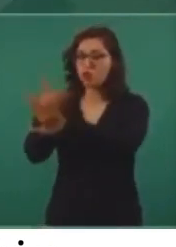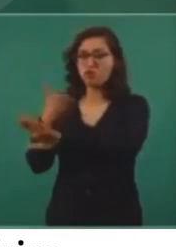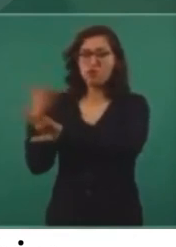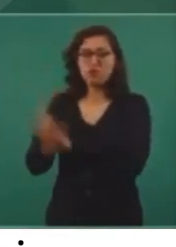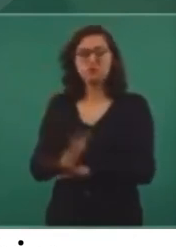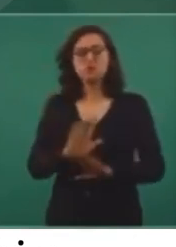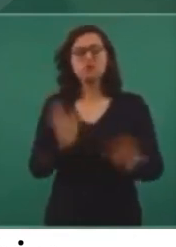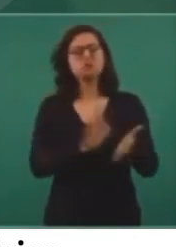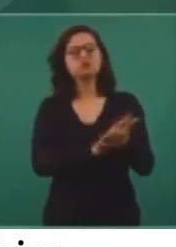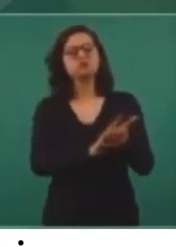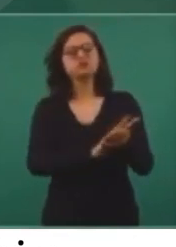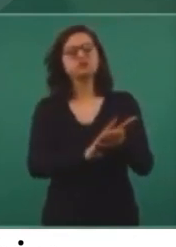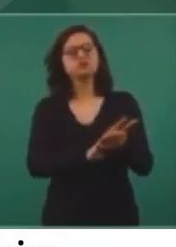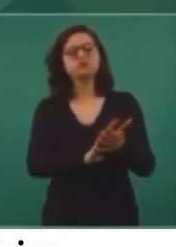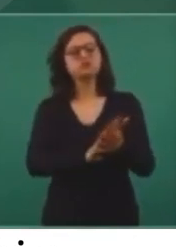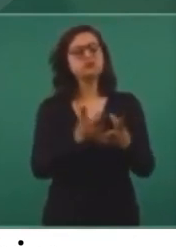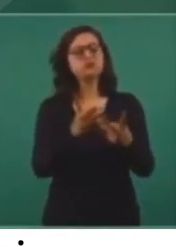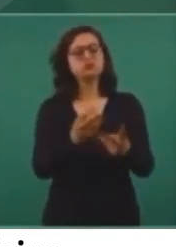Entonces,